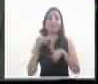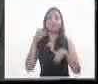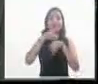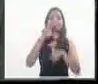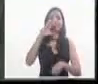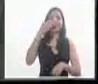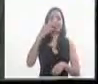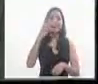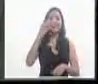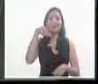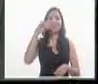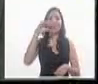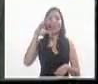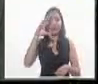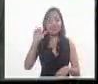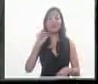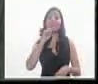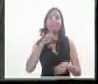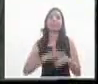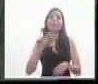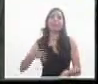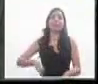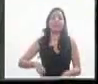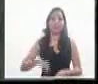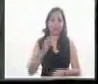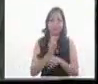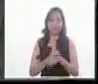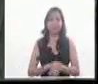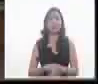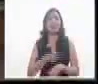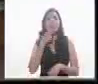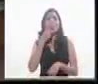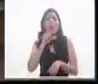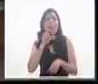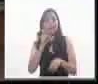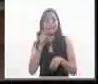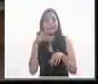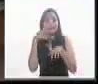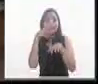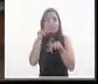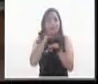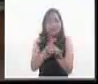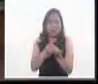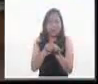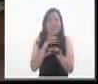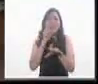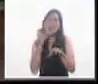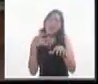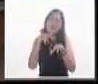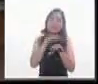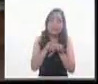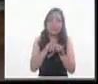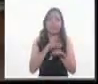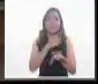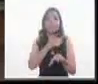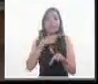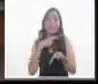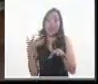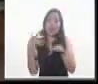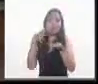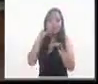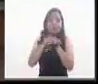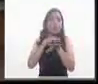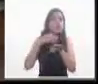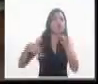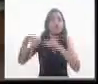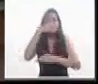democracia como bien lo dices un programa muy interesante cuando hablamos de inclusión Debemos entender que es incluirnos todos en